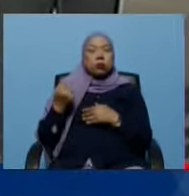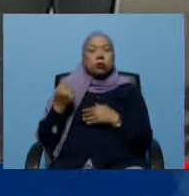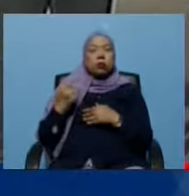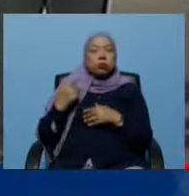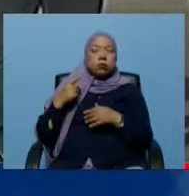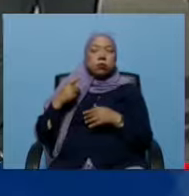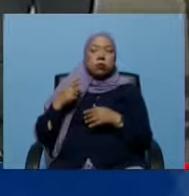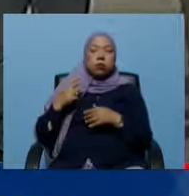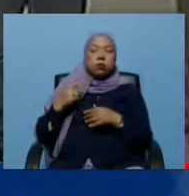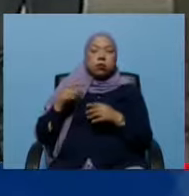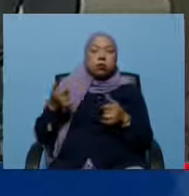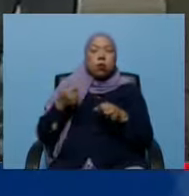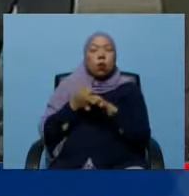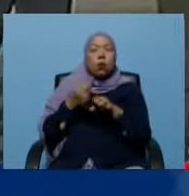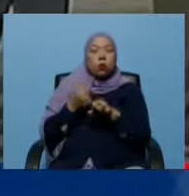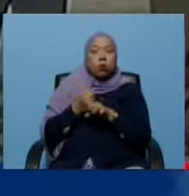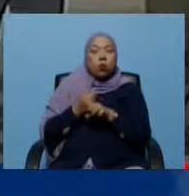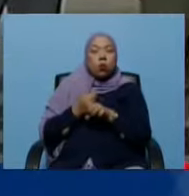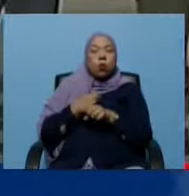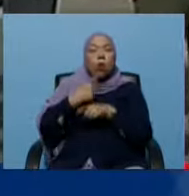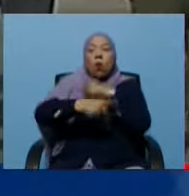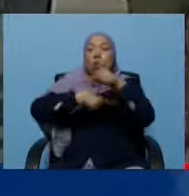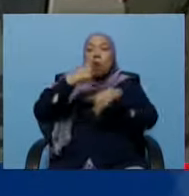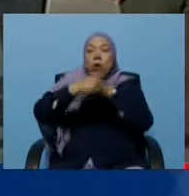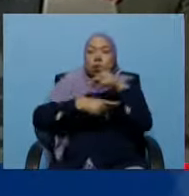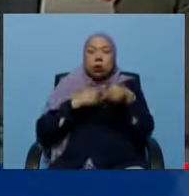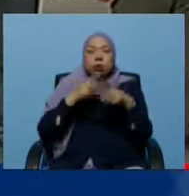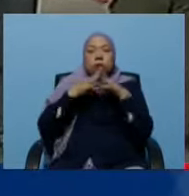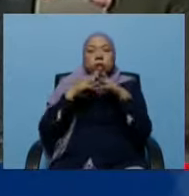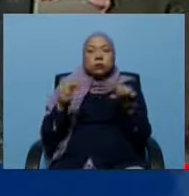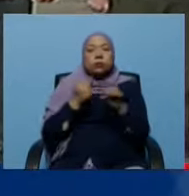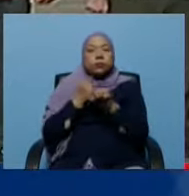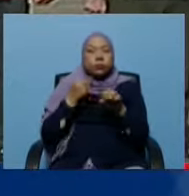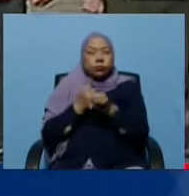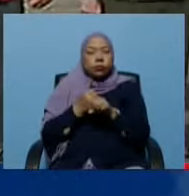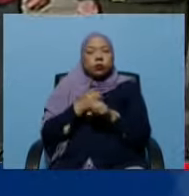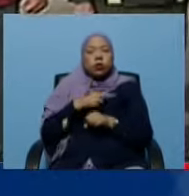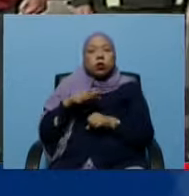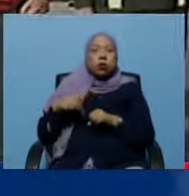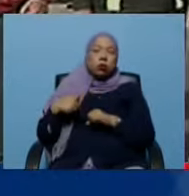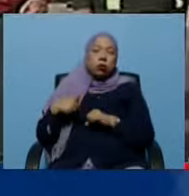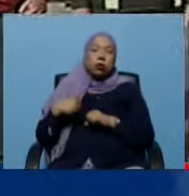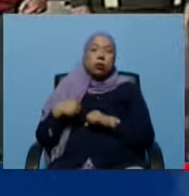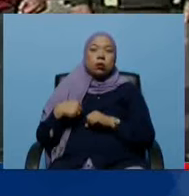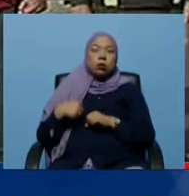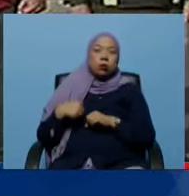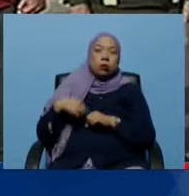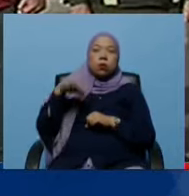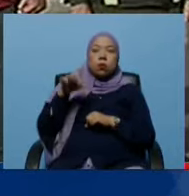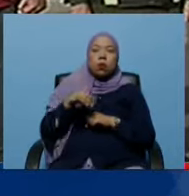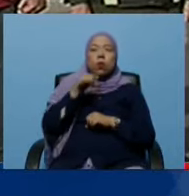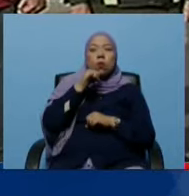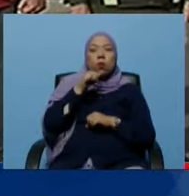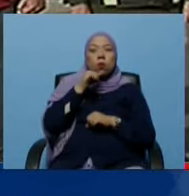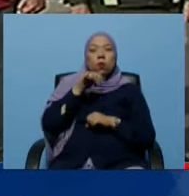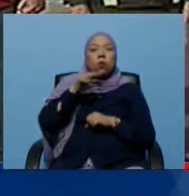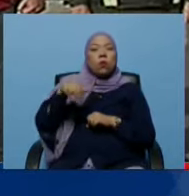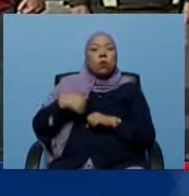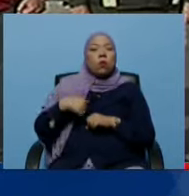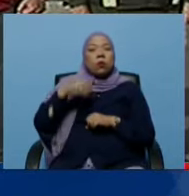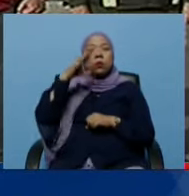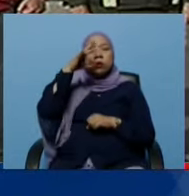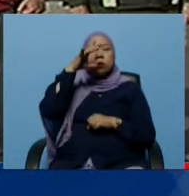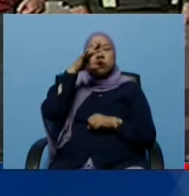estamos en pie de lucha produciendo todos los minerales que tenemos nosotros en todo ese arco minero. Somos